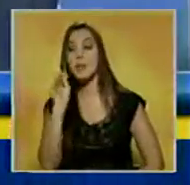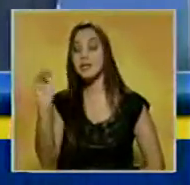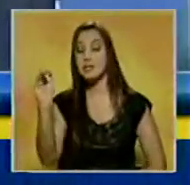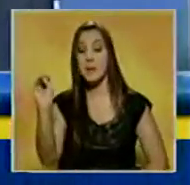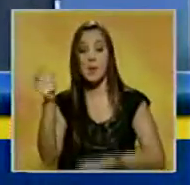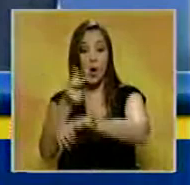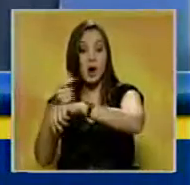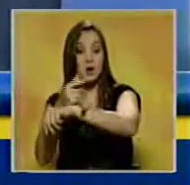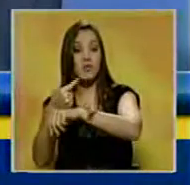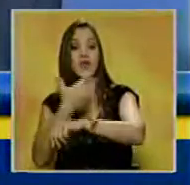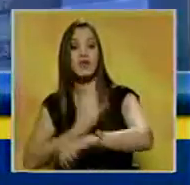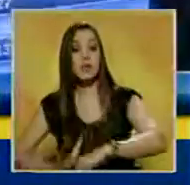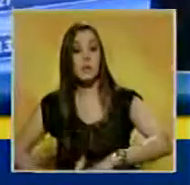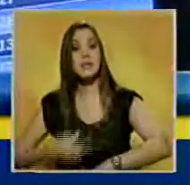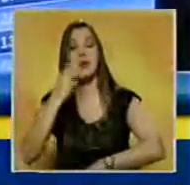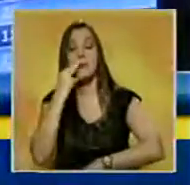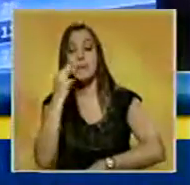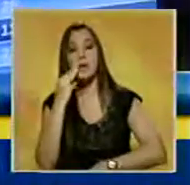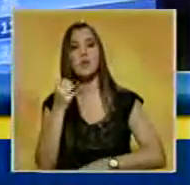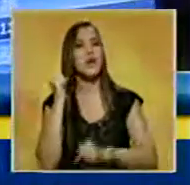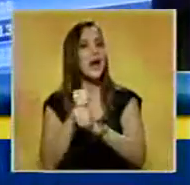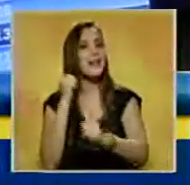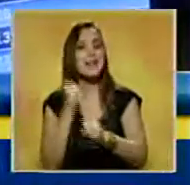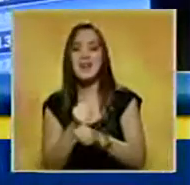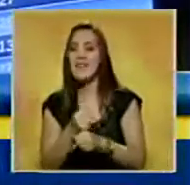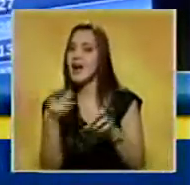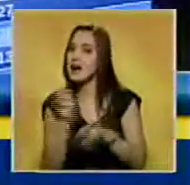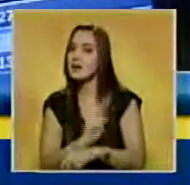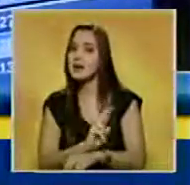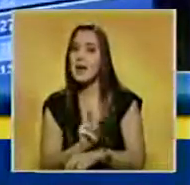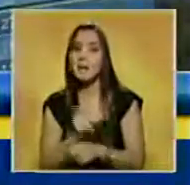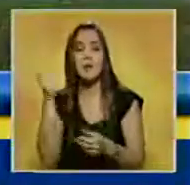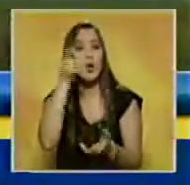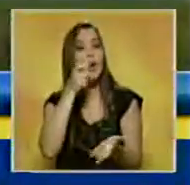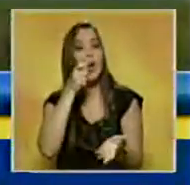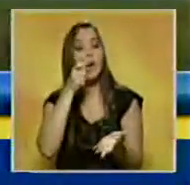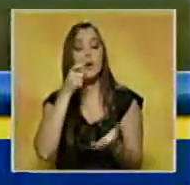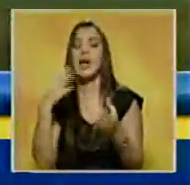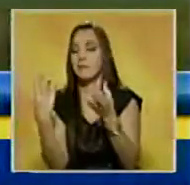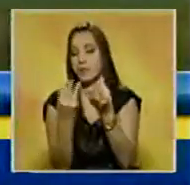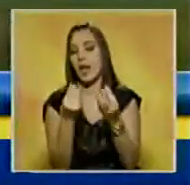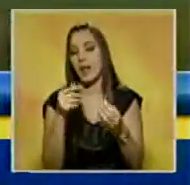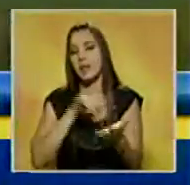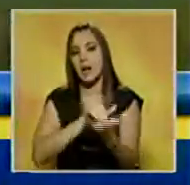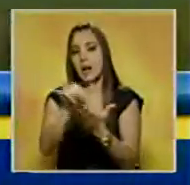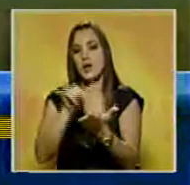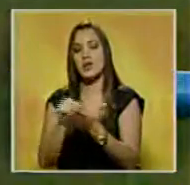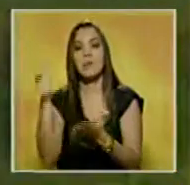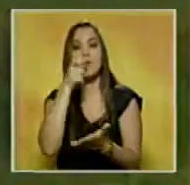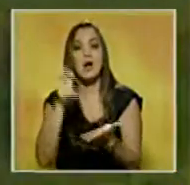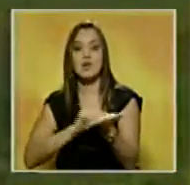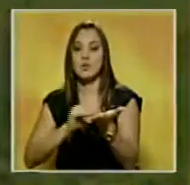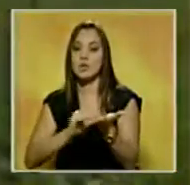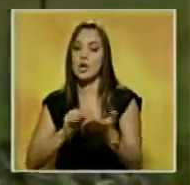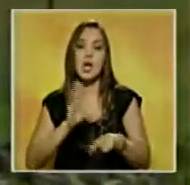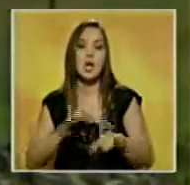a trabajar urgentemente con las aerolíneas para buscar una pronta solución alegando que el problema ya es insostenible